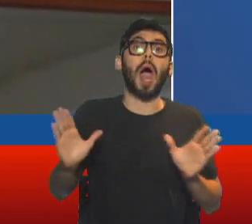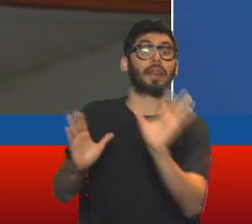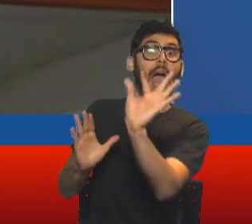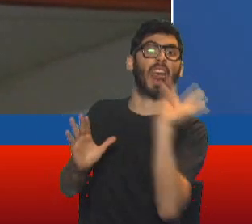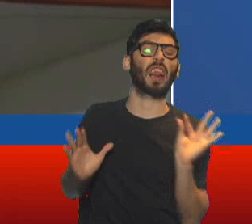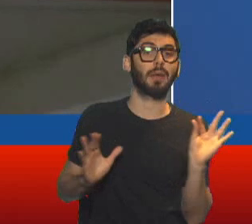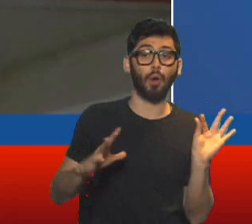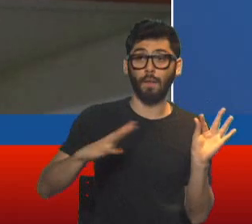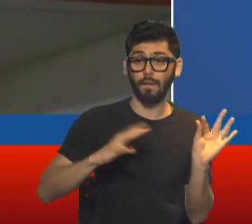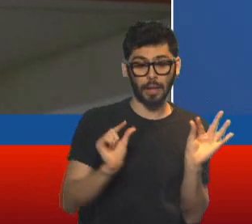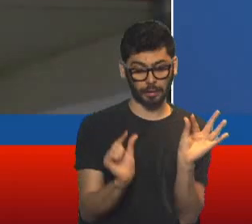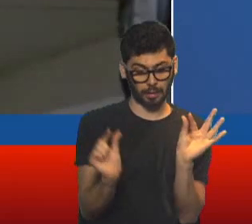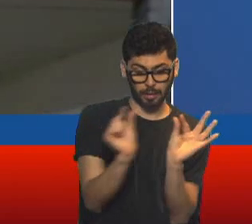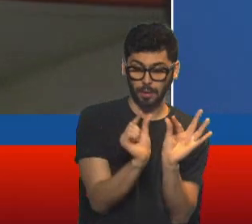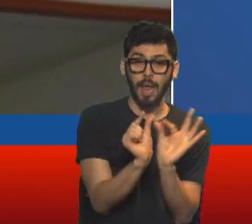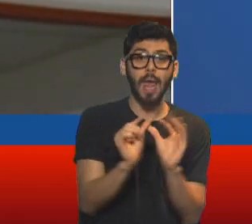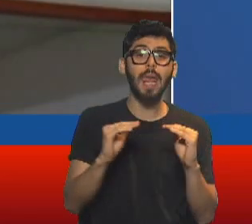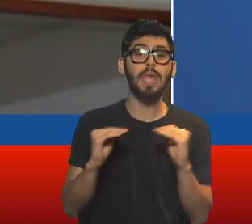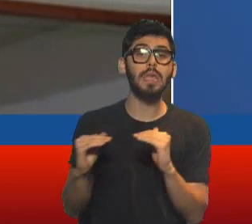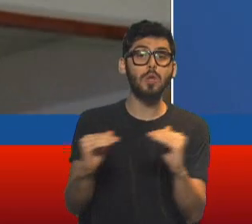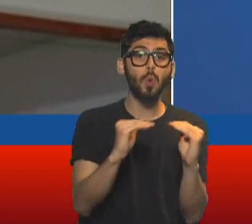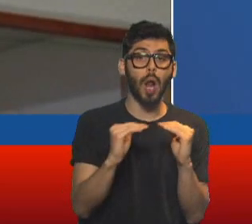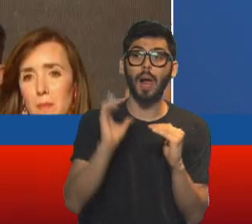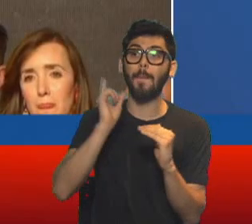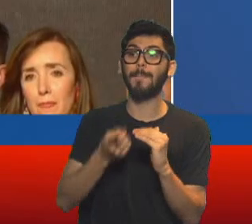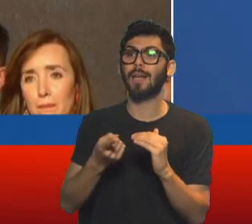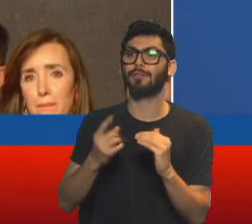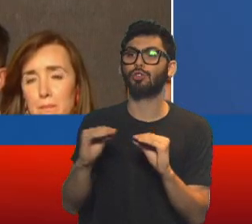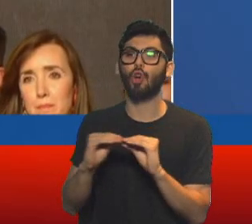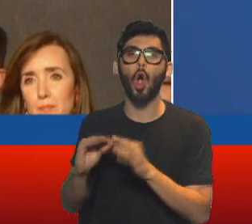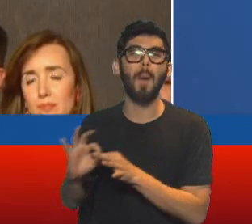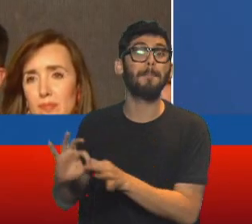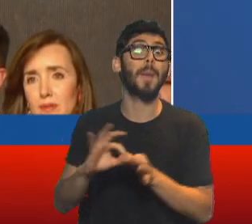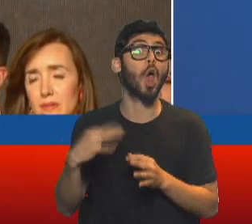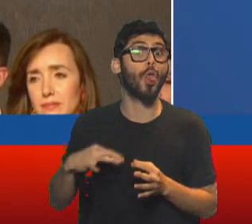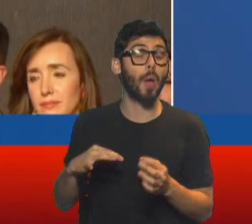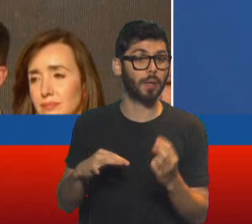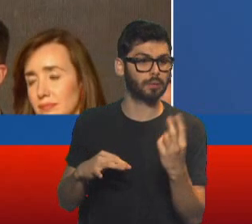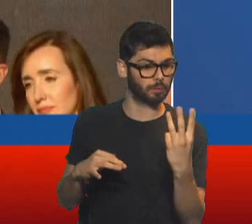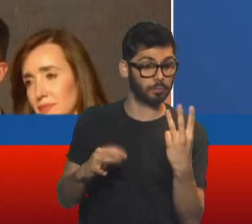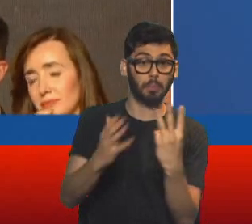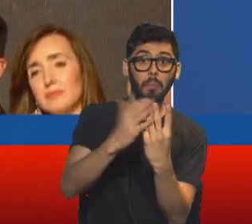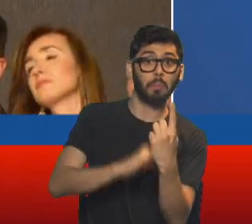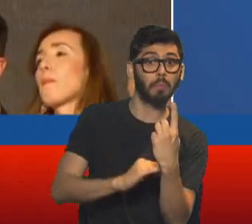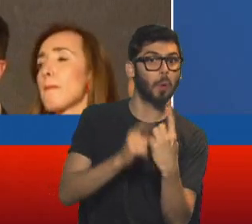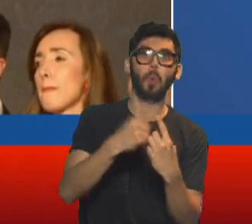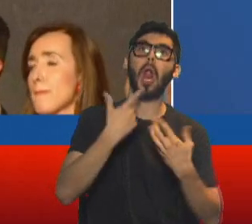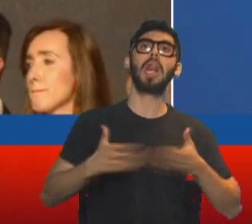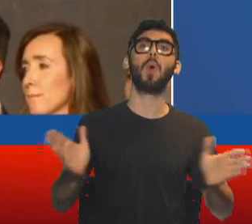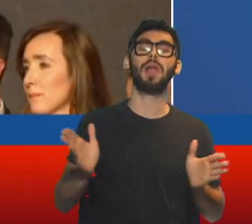fraternidad. Esas dos cosas las deja de lado. Es un personaje, Milei, propio de esta